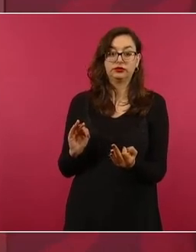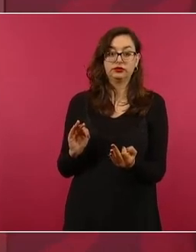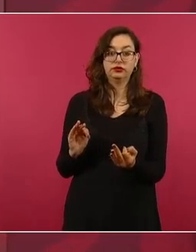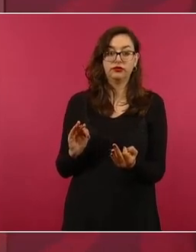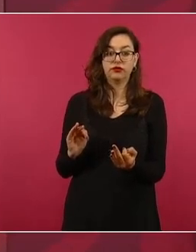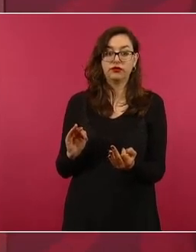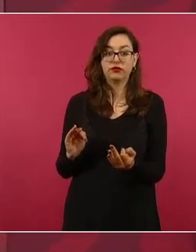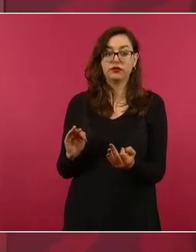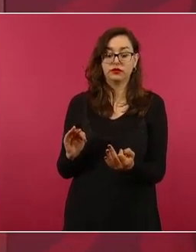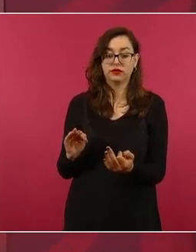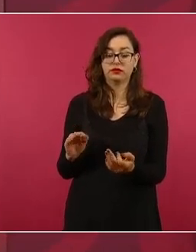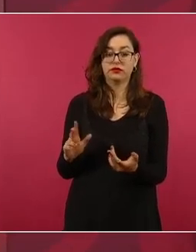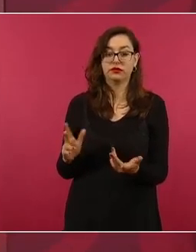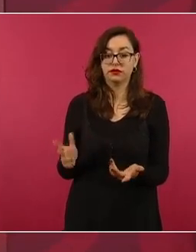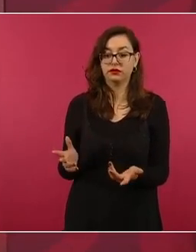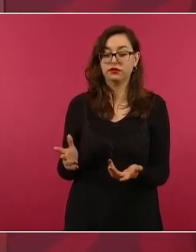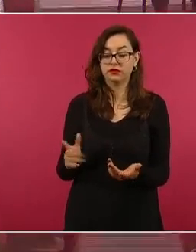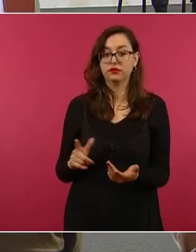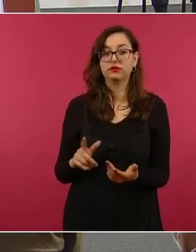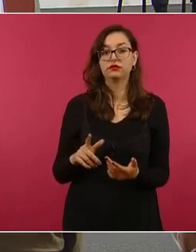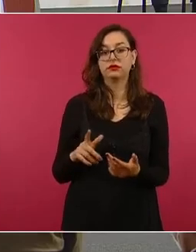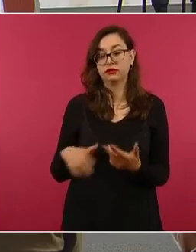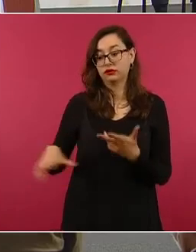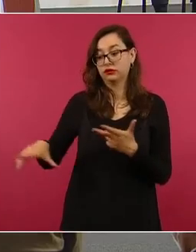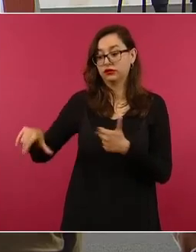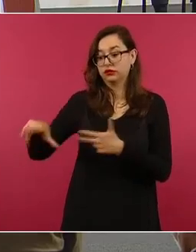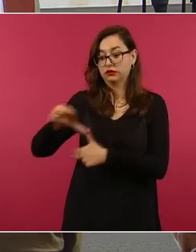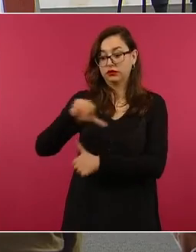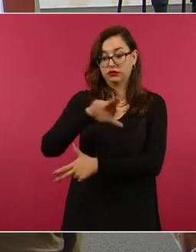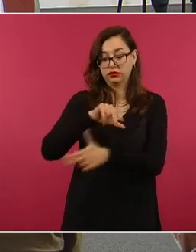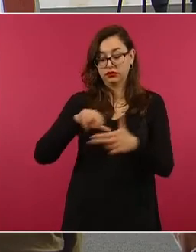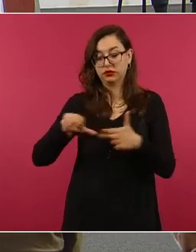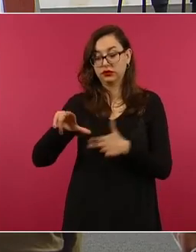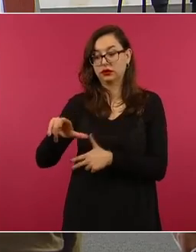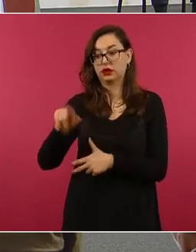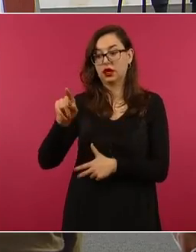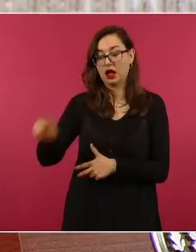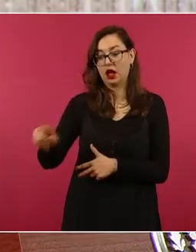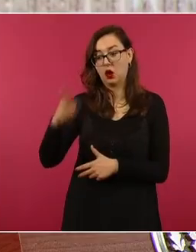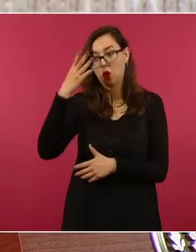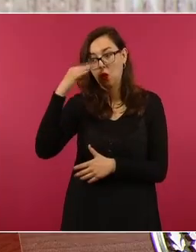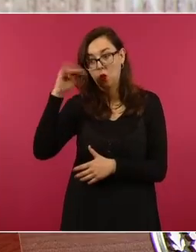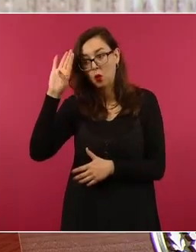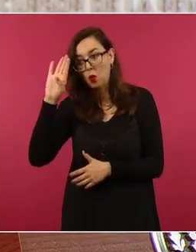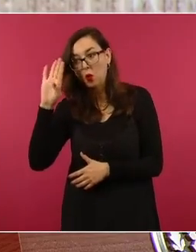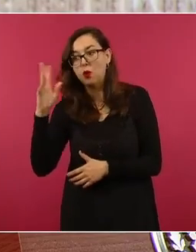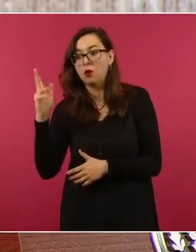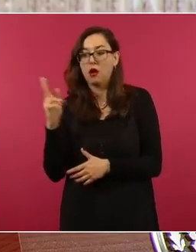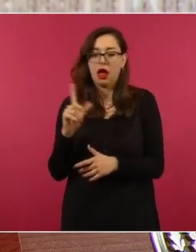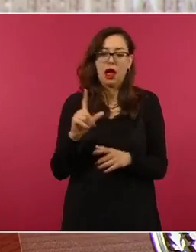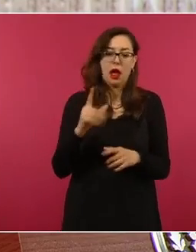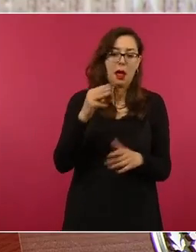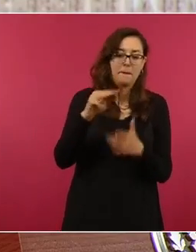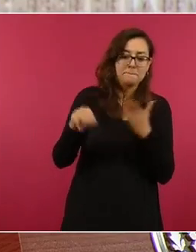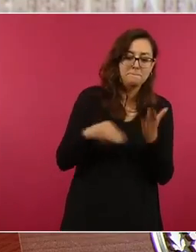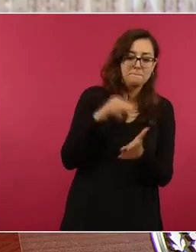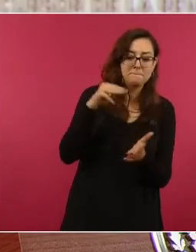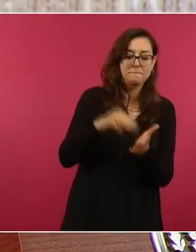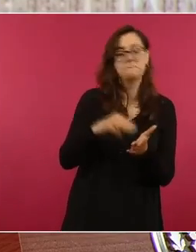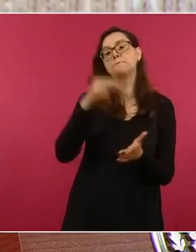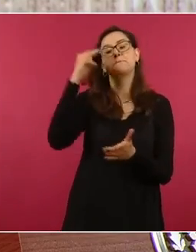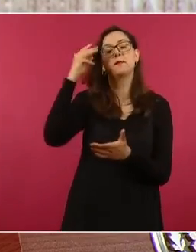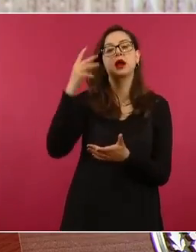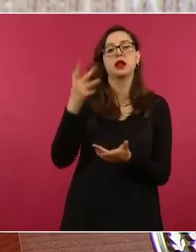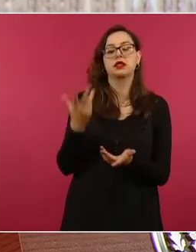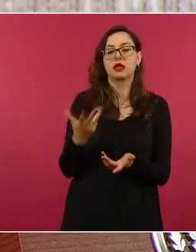hacia el Caribe, hacia Cuba una parte, afortunadamente tampoco les pegó fuerte, y en el